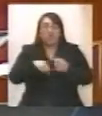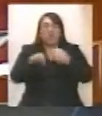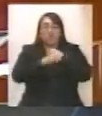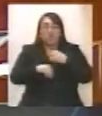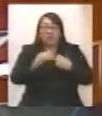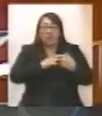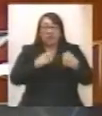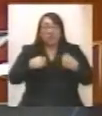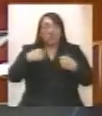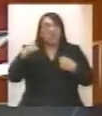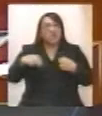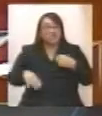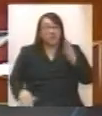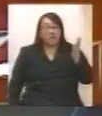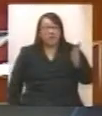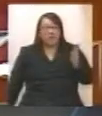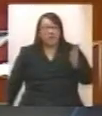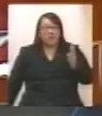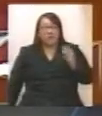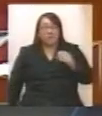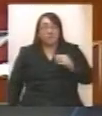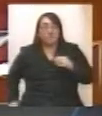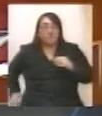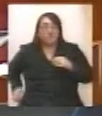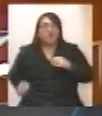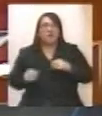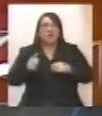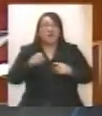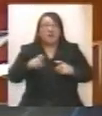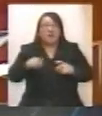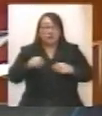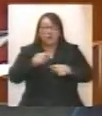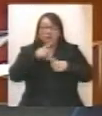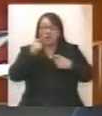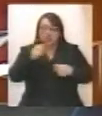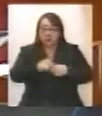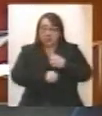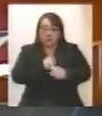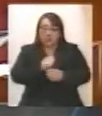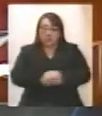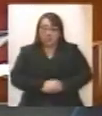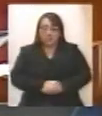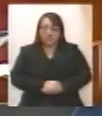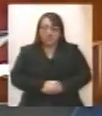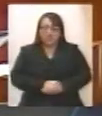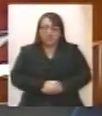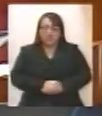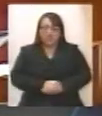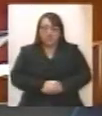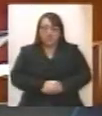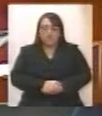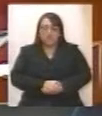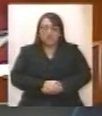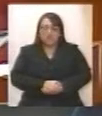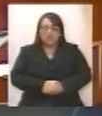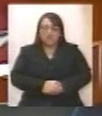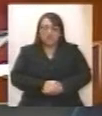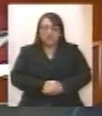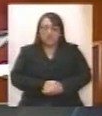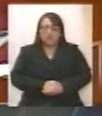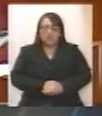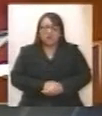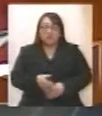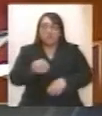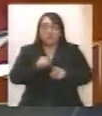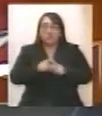la República de Chile, en el acta suscrita en marzo del presente año. Asimismo, se